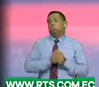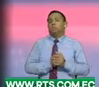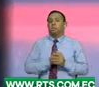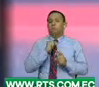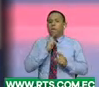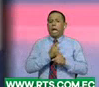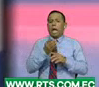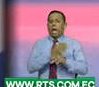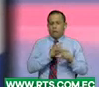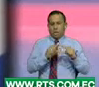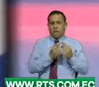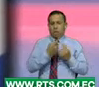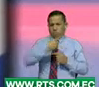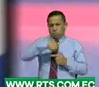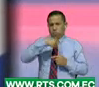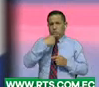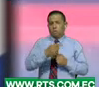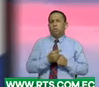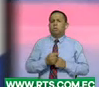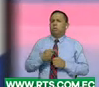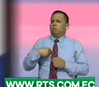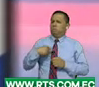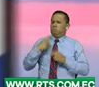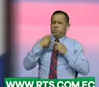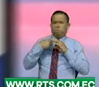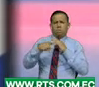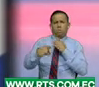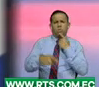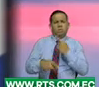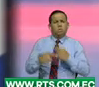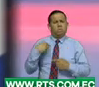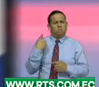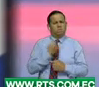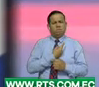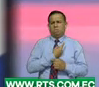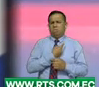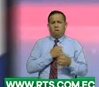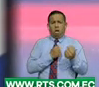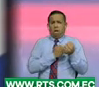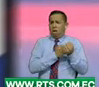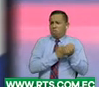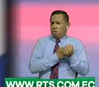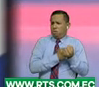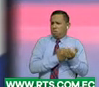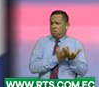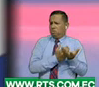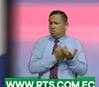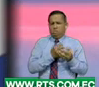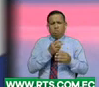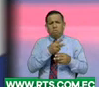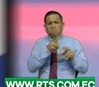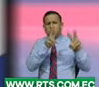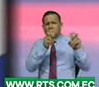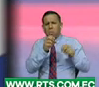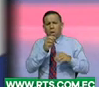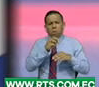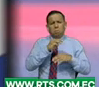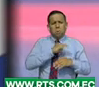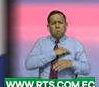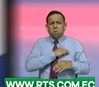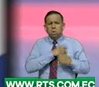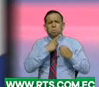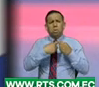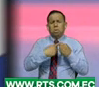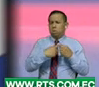comunicado asegura que ninguno de sus integrantes ten intereses en disputada el espacio de la vicealcaldía mucho menos el de la